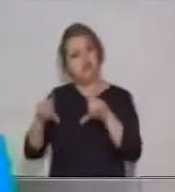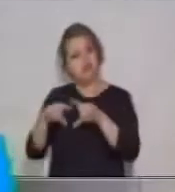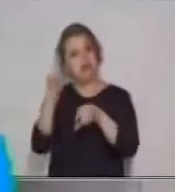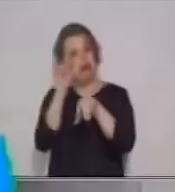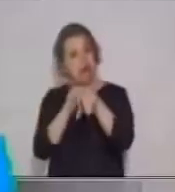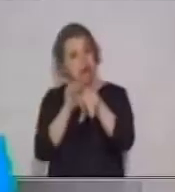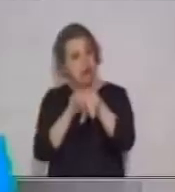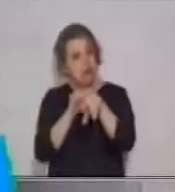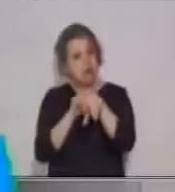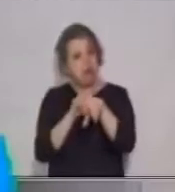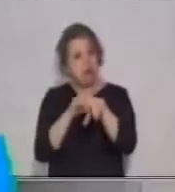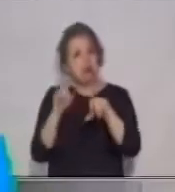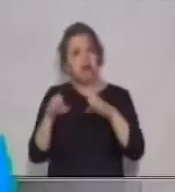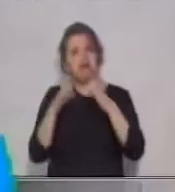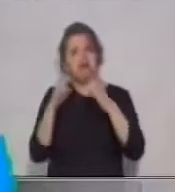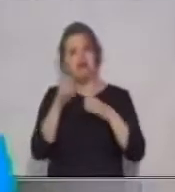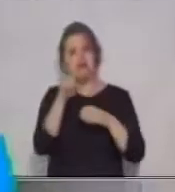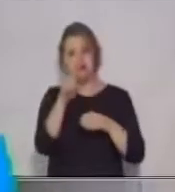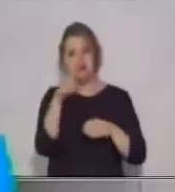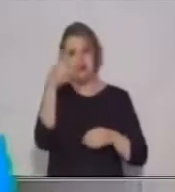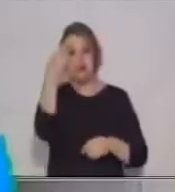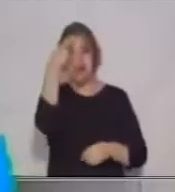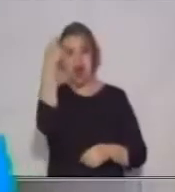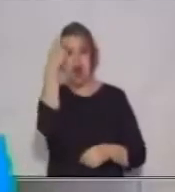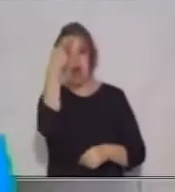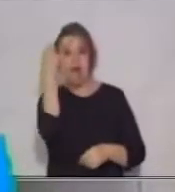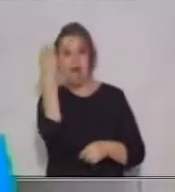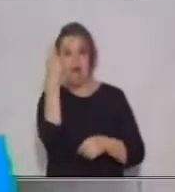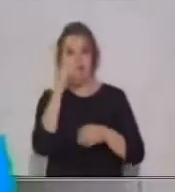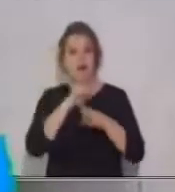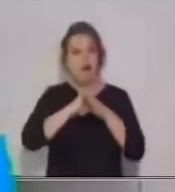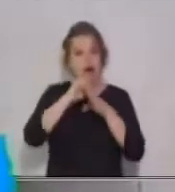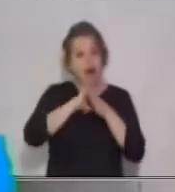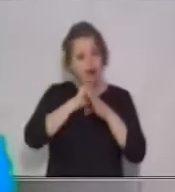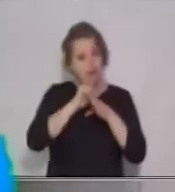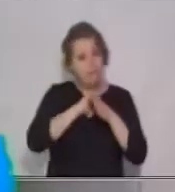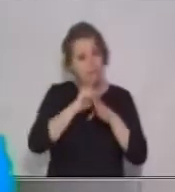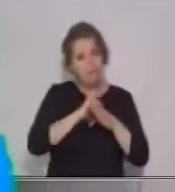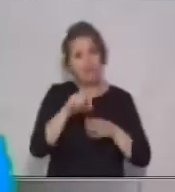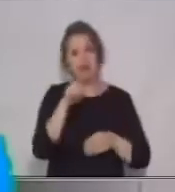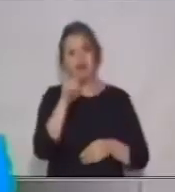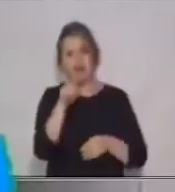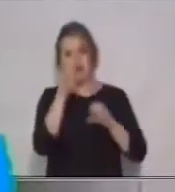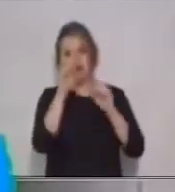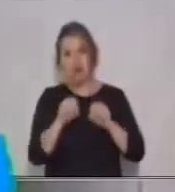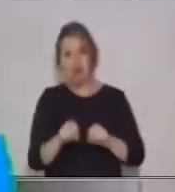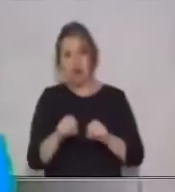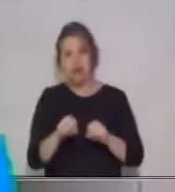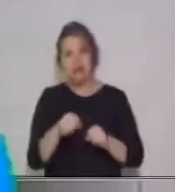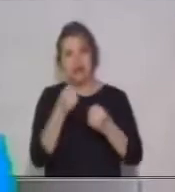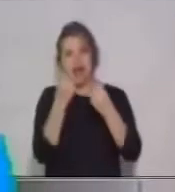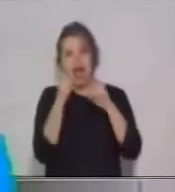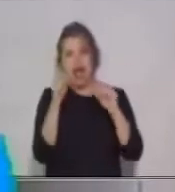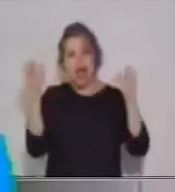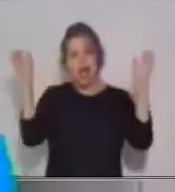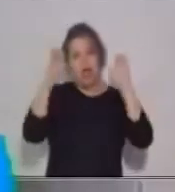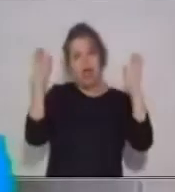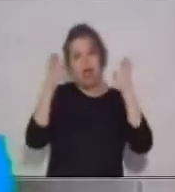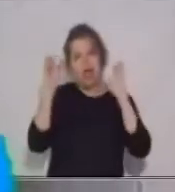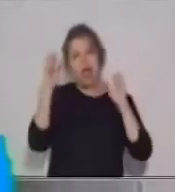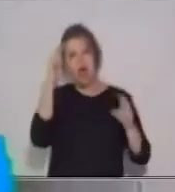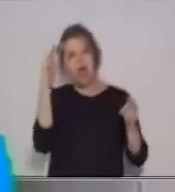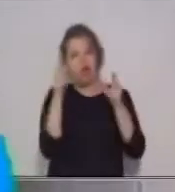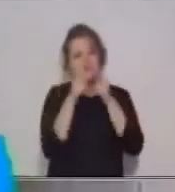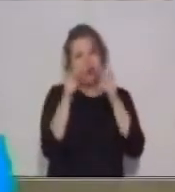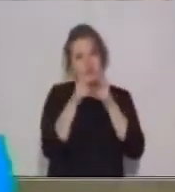tiempo. Esto te va a quedar de práctica para que tú logres apropiarte de todo el conocimiento que